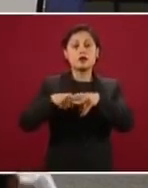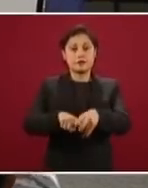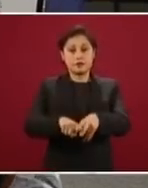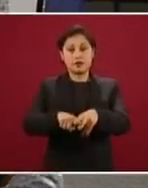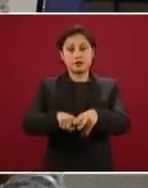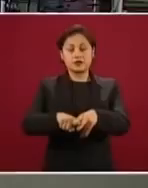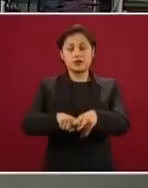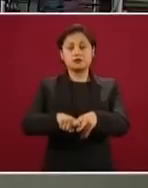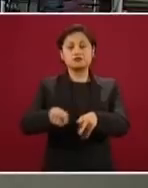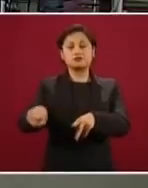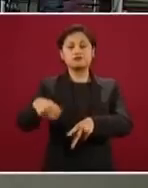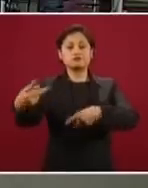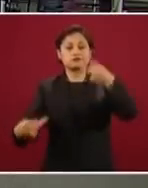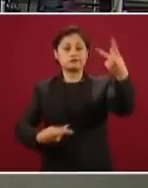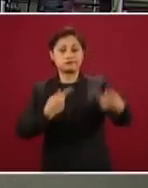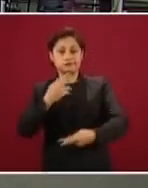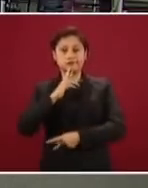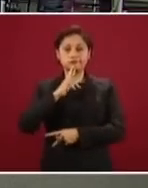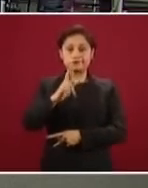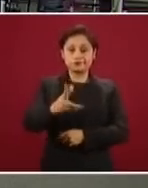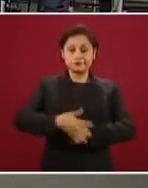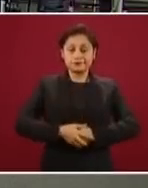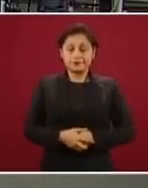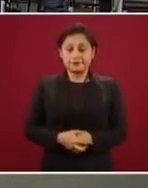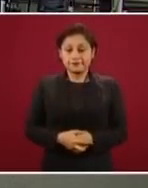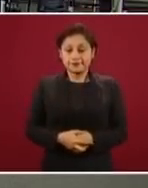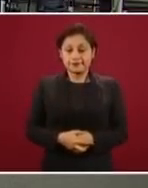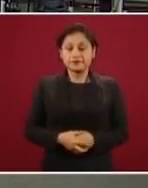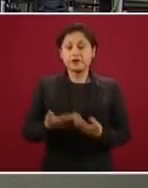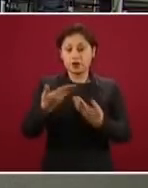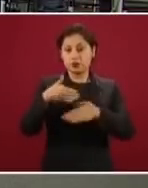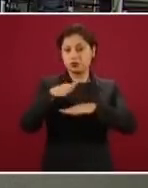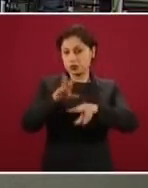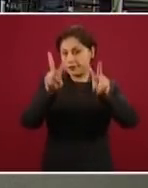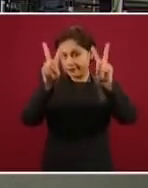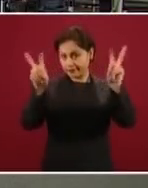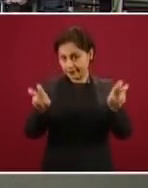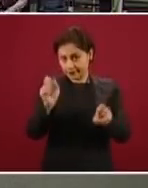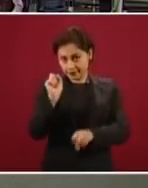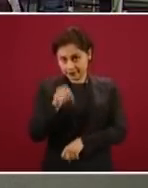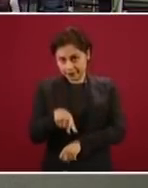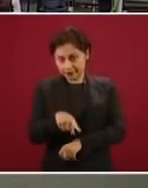preguntas y respuestas sobre el tema